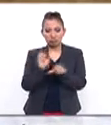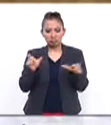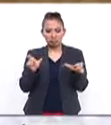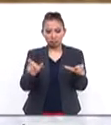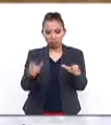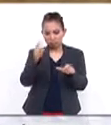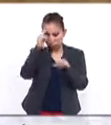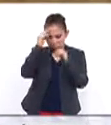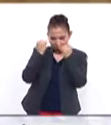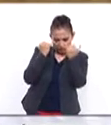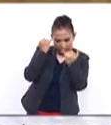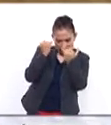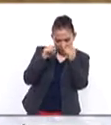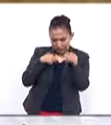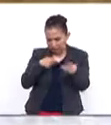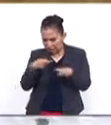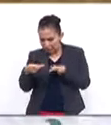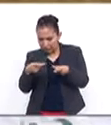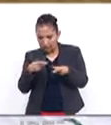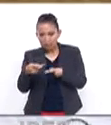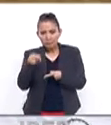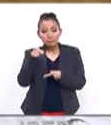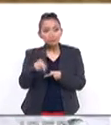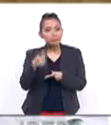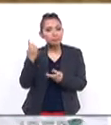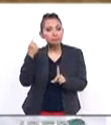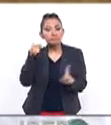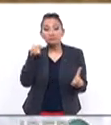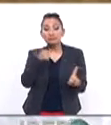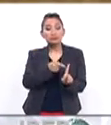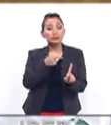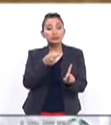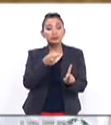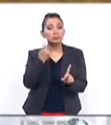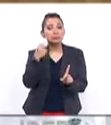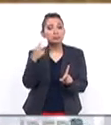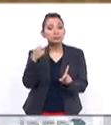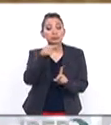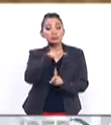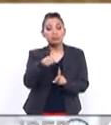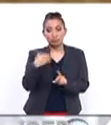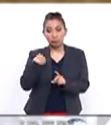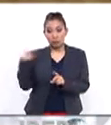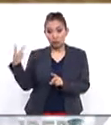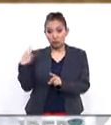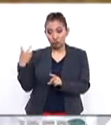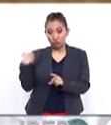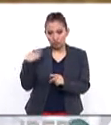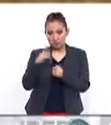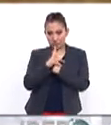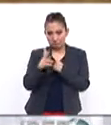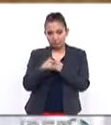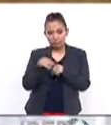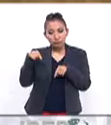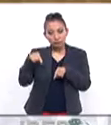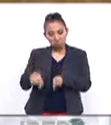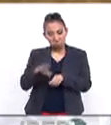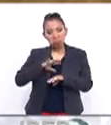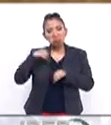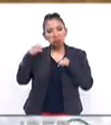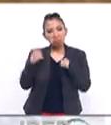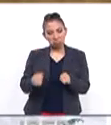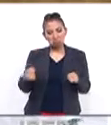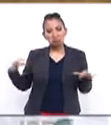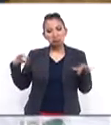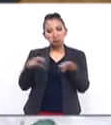seguridad, de inteligencia, con el principal objetivo que nos hemos puesto nosotros y que hoy hemos